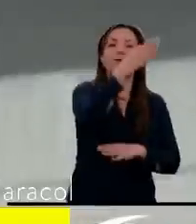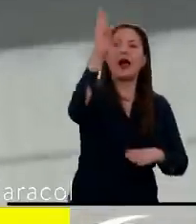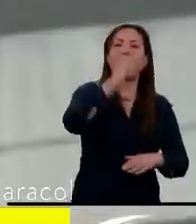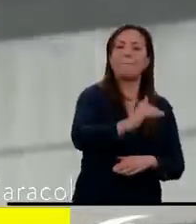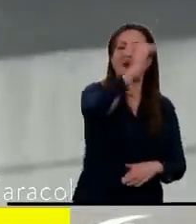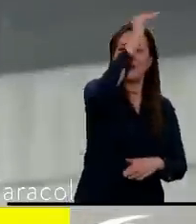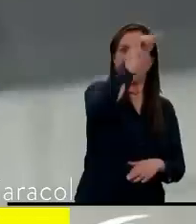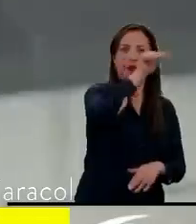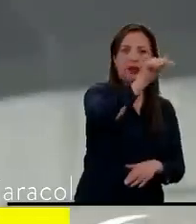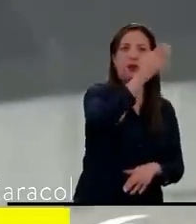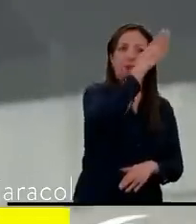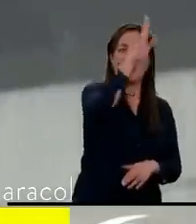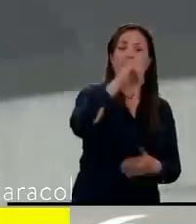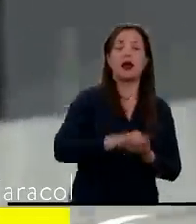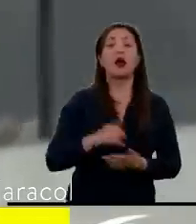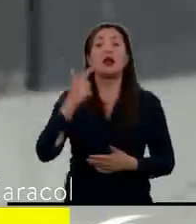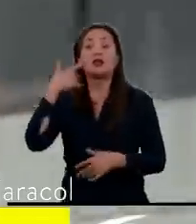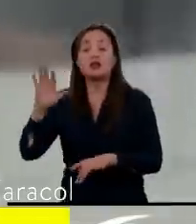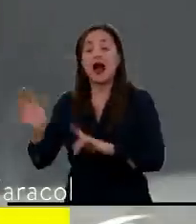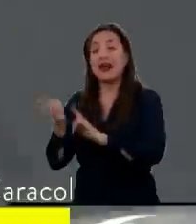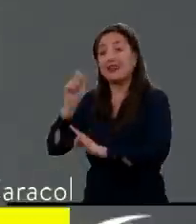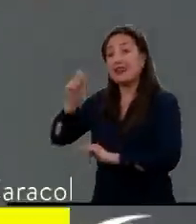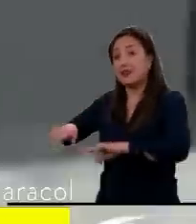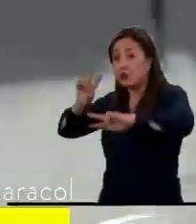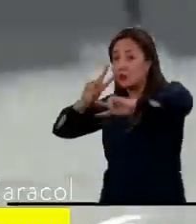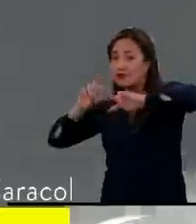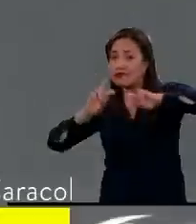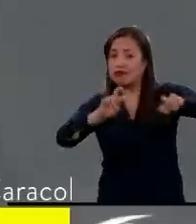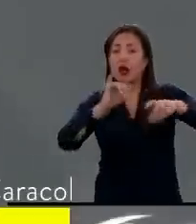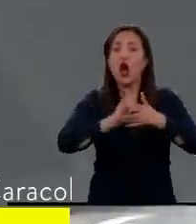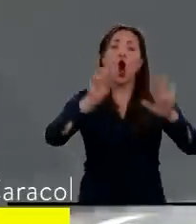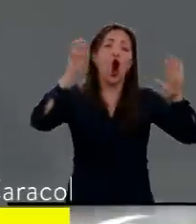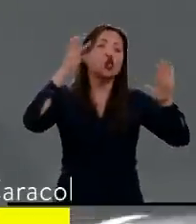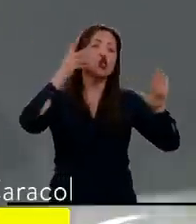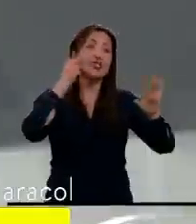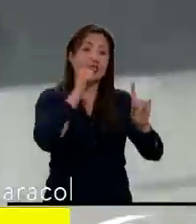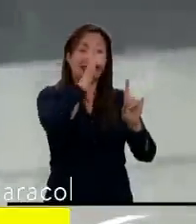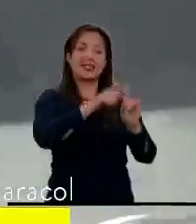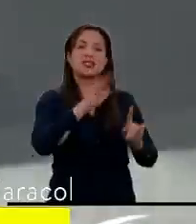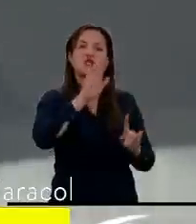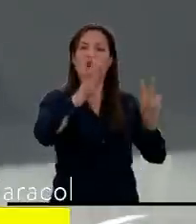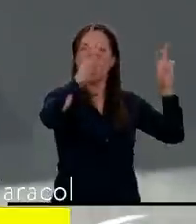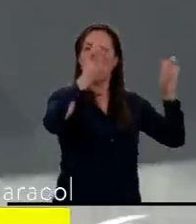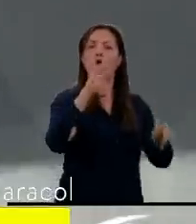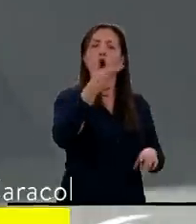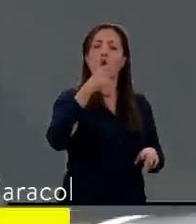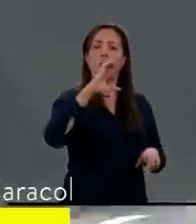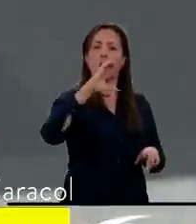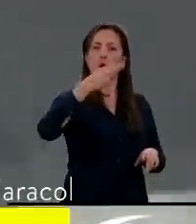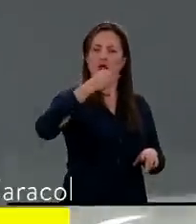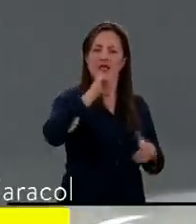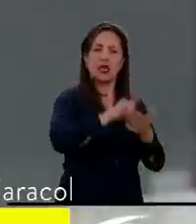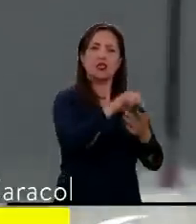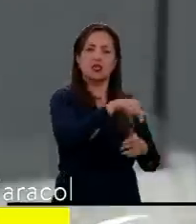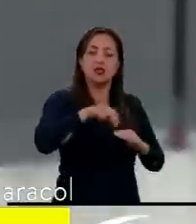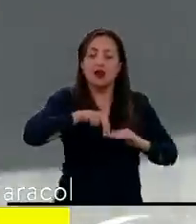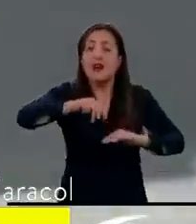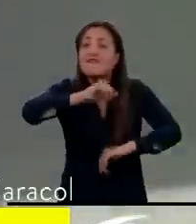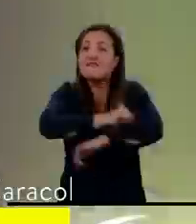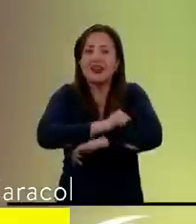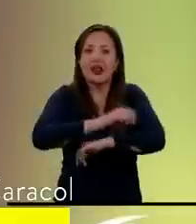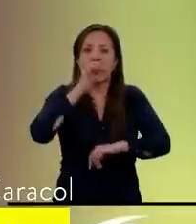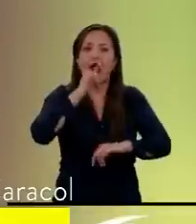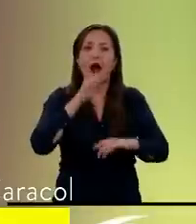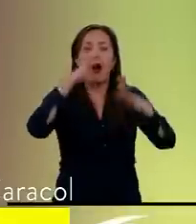apartamento en Barranquilla advierte el investigador del caso que durante ocho días alia escuche y no salió ni a la ventana Hasta que por fin lograron grabarlo